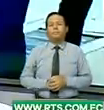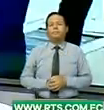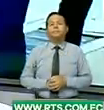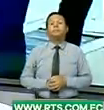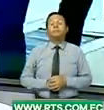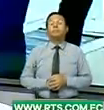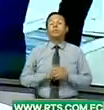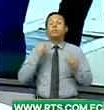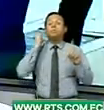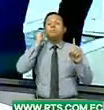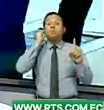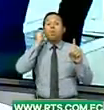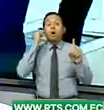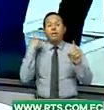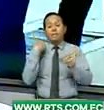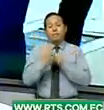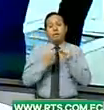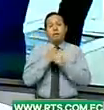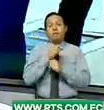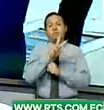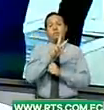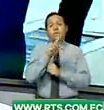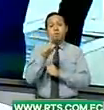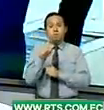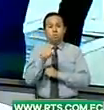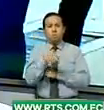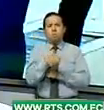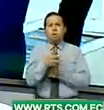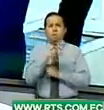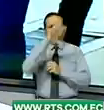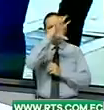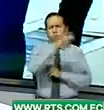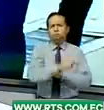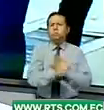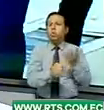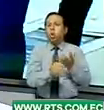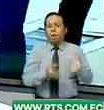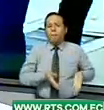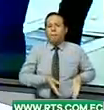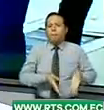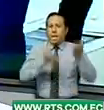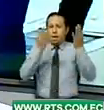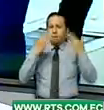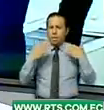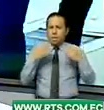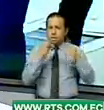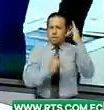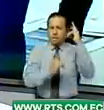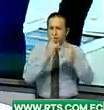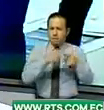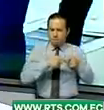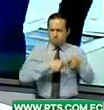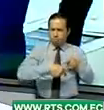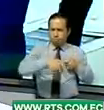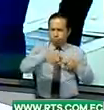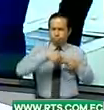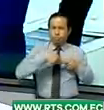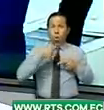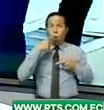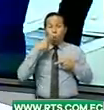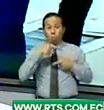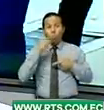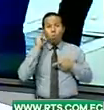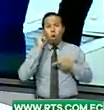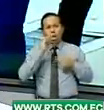Además, una mujer de 31 años fue detenida en un sector de la vía Guayaquil-Salinas, acusada de someter a su propia hija de 11 años